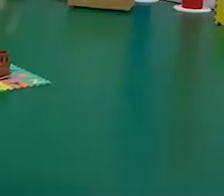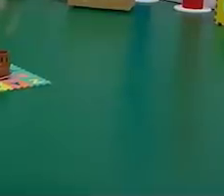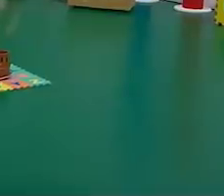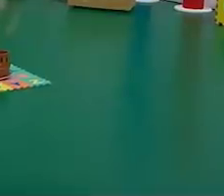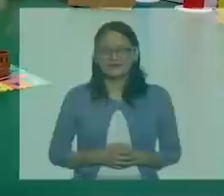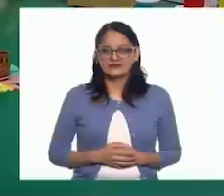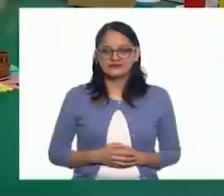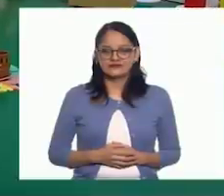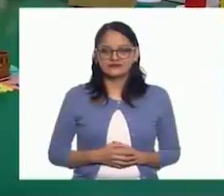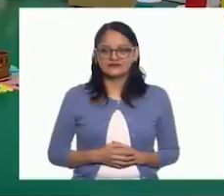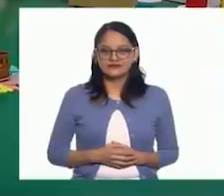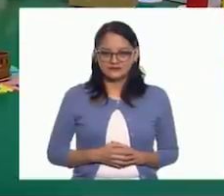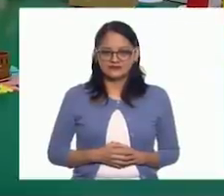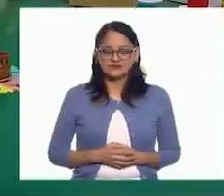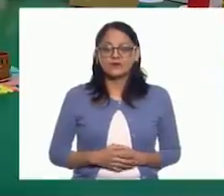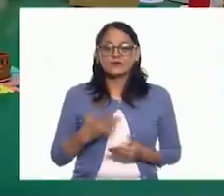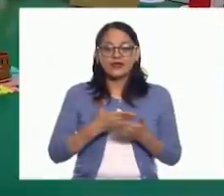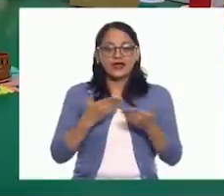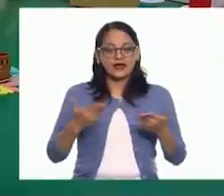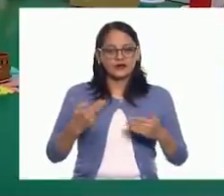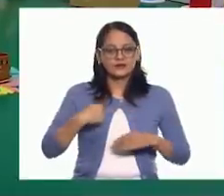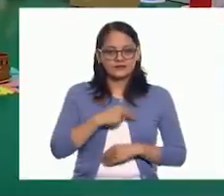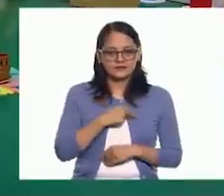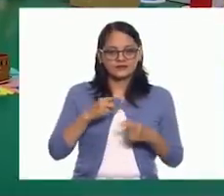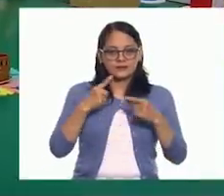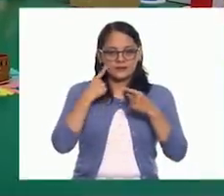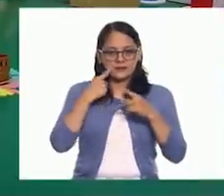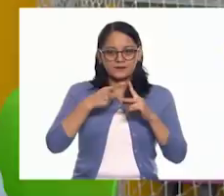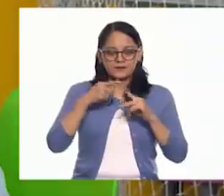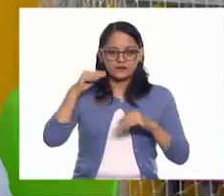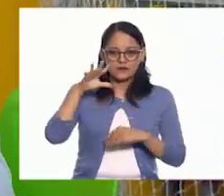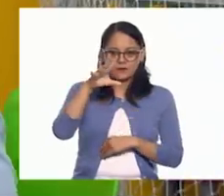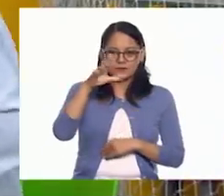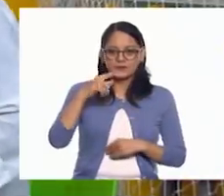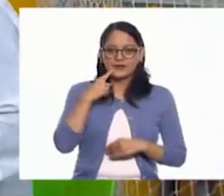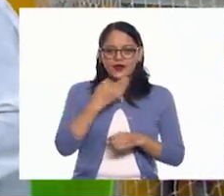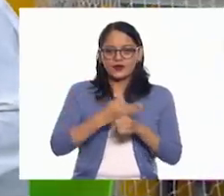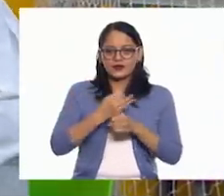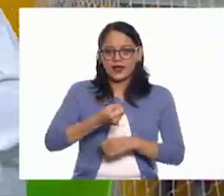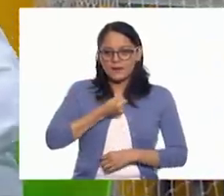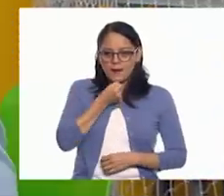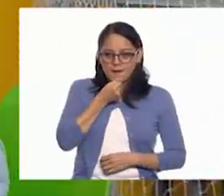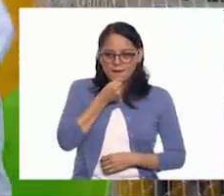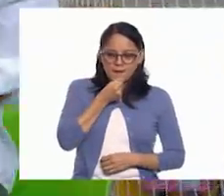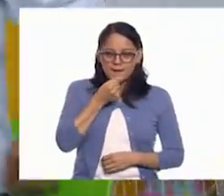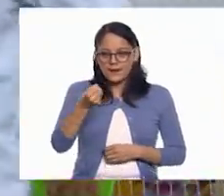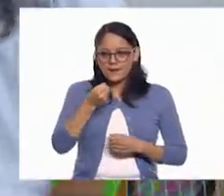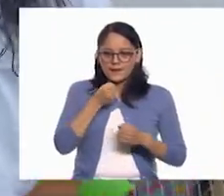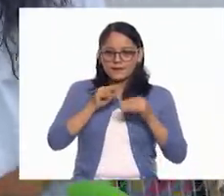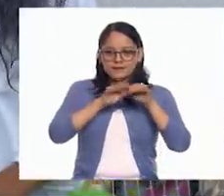Listo. Vamos a transmitir ahora este podcast que va a estar...